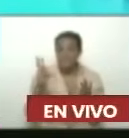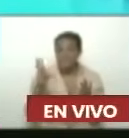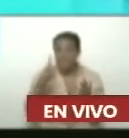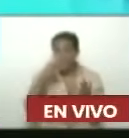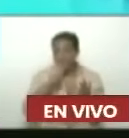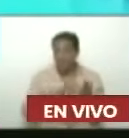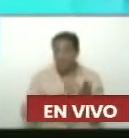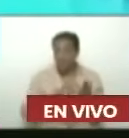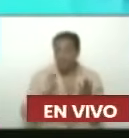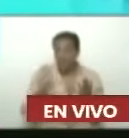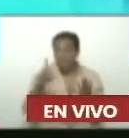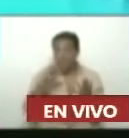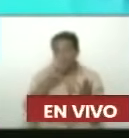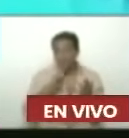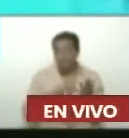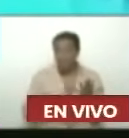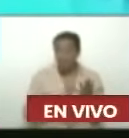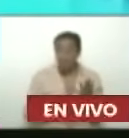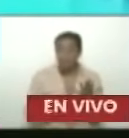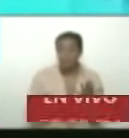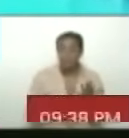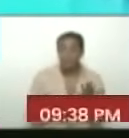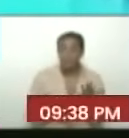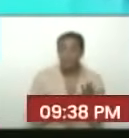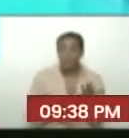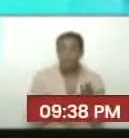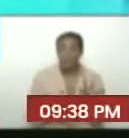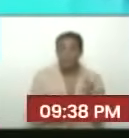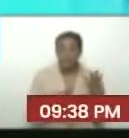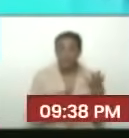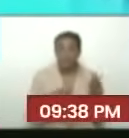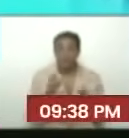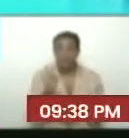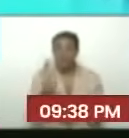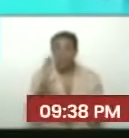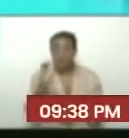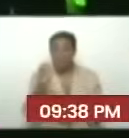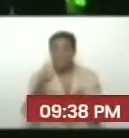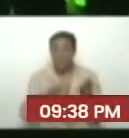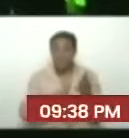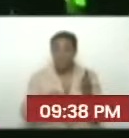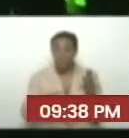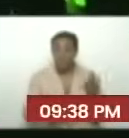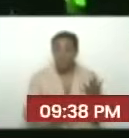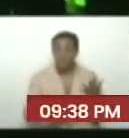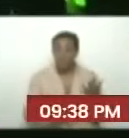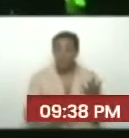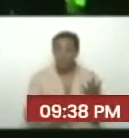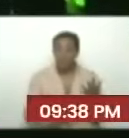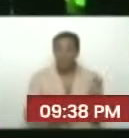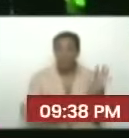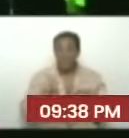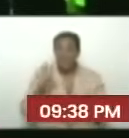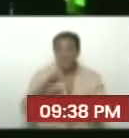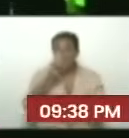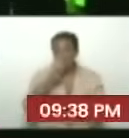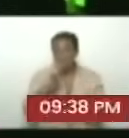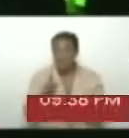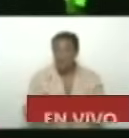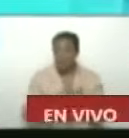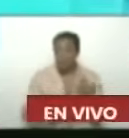años, quinto año, está Francisco Caporale, 15